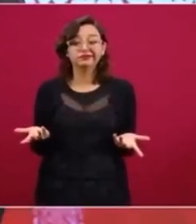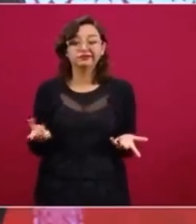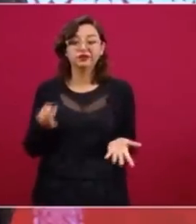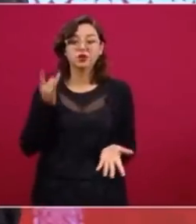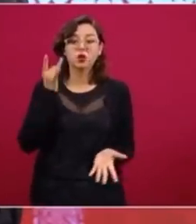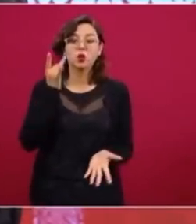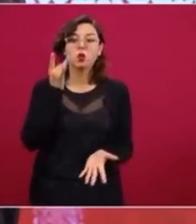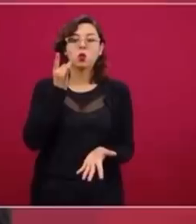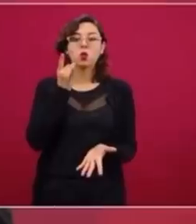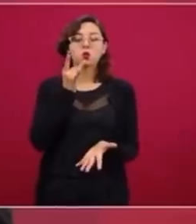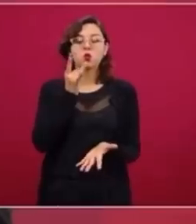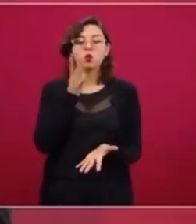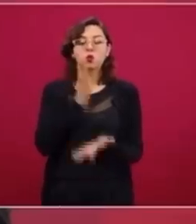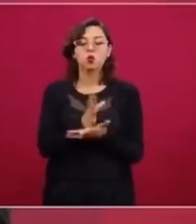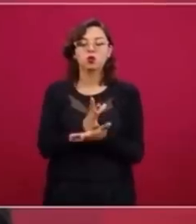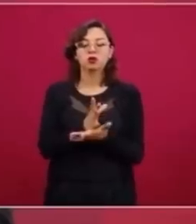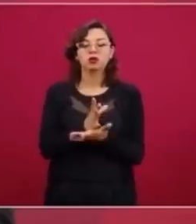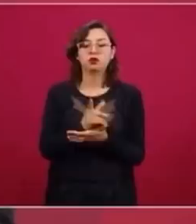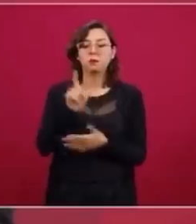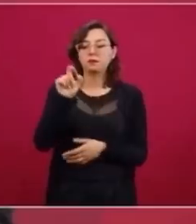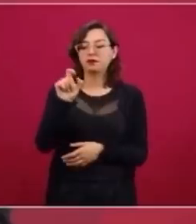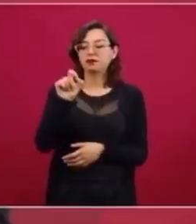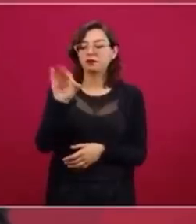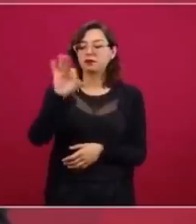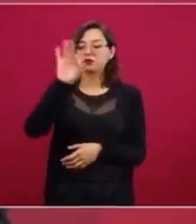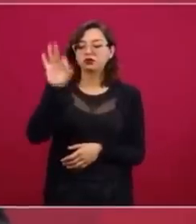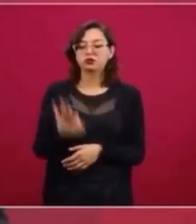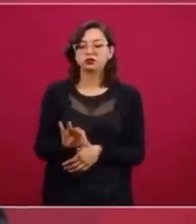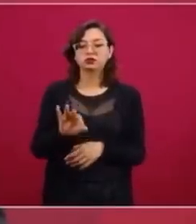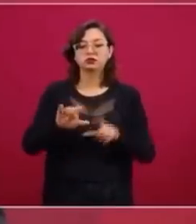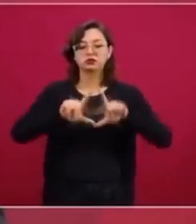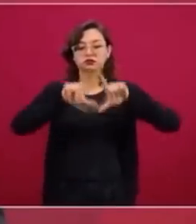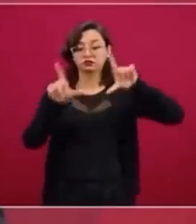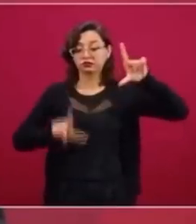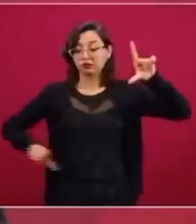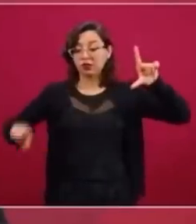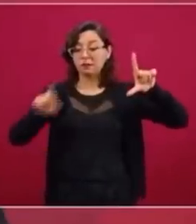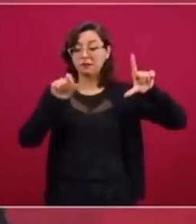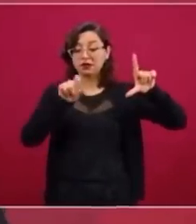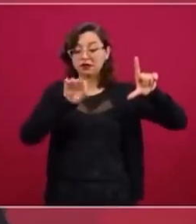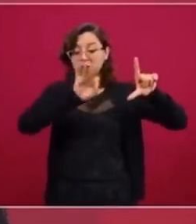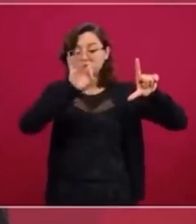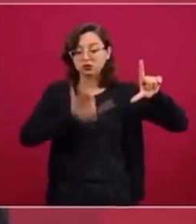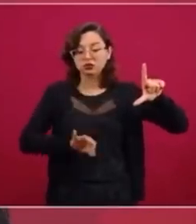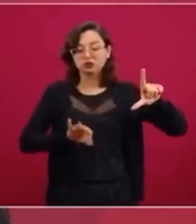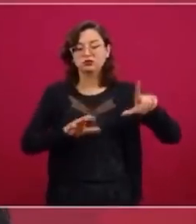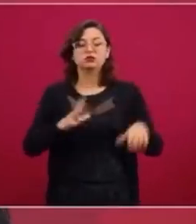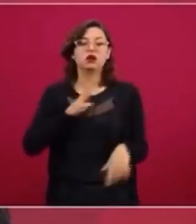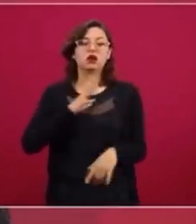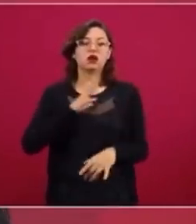solo abarca el 20% del territorio nacional.